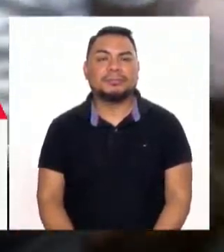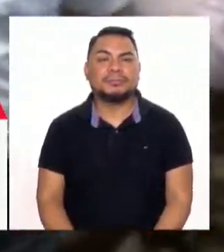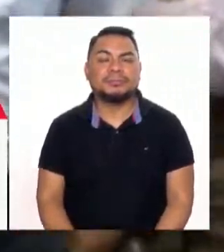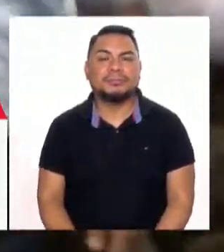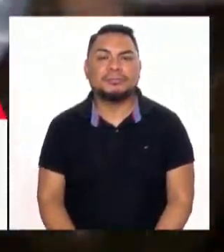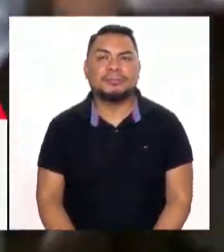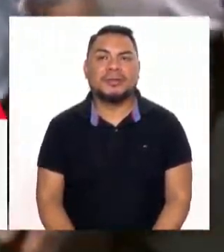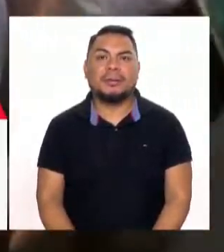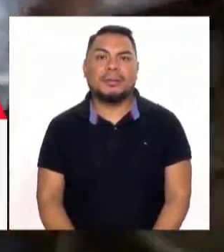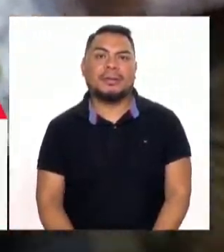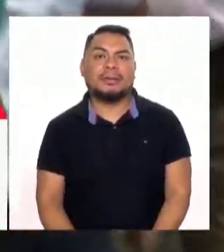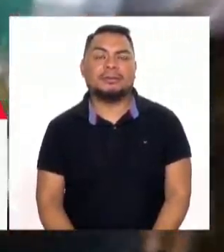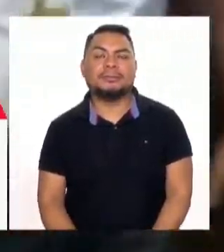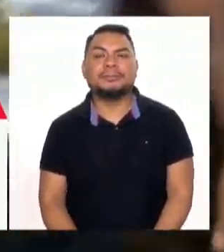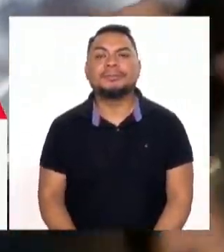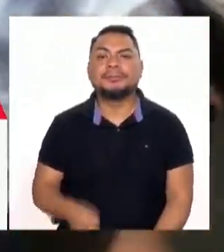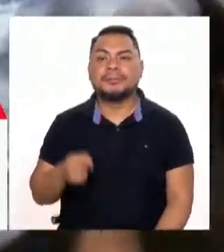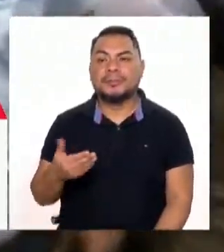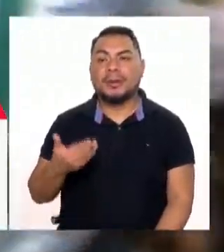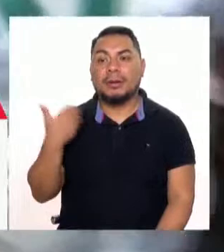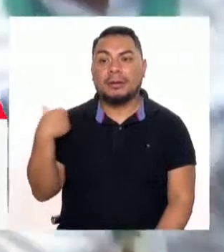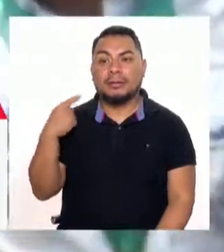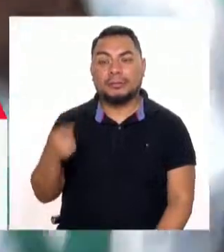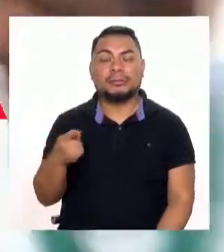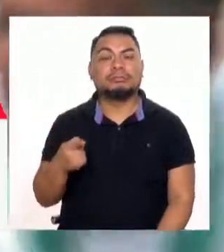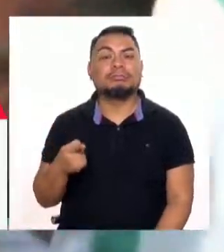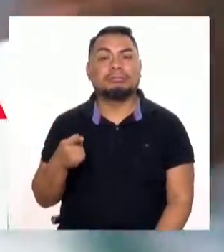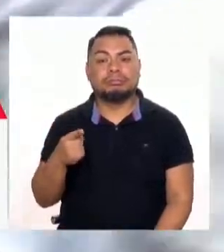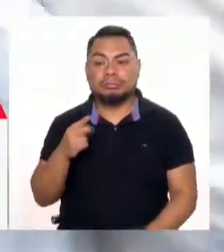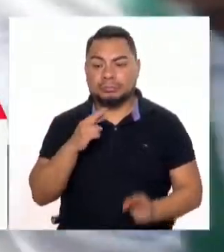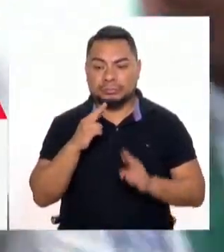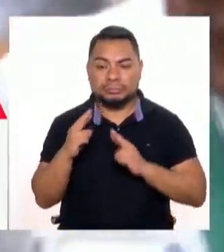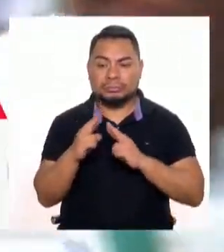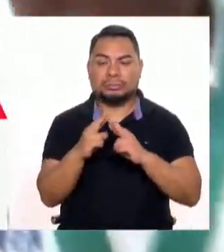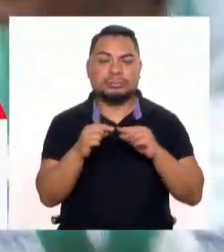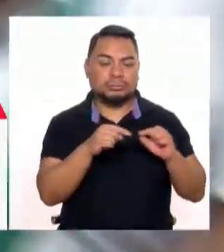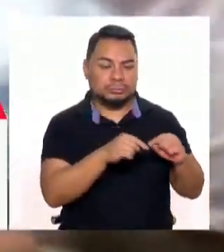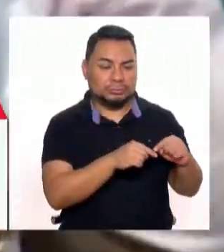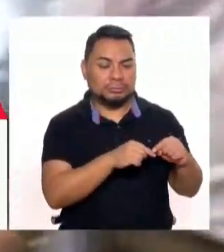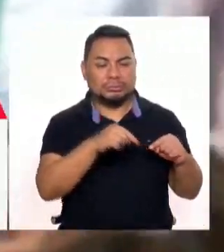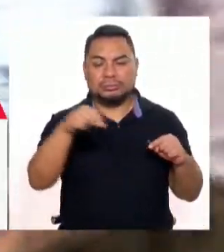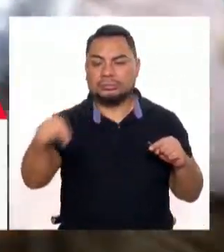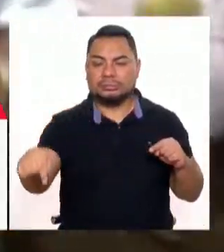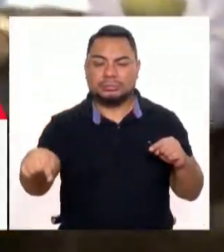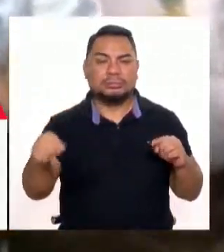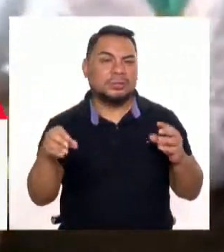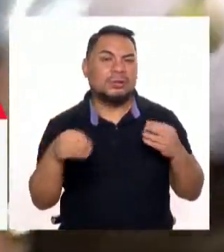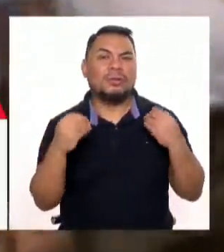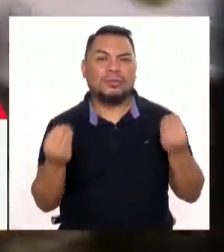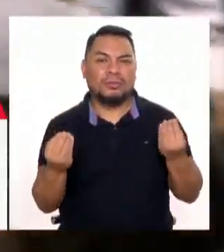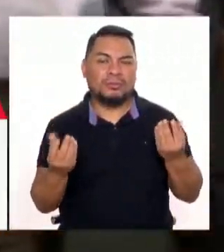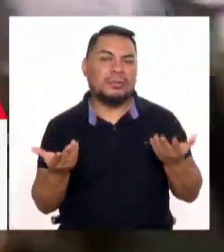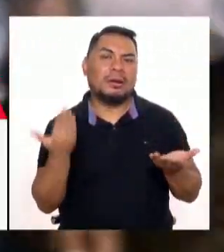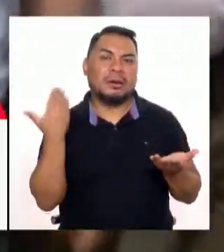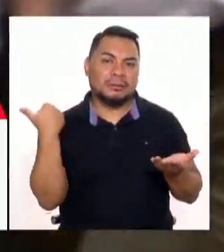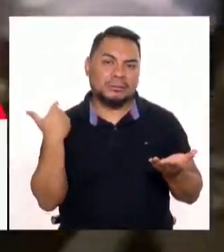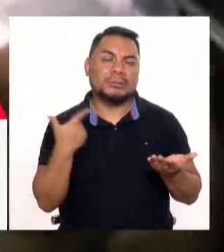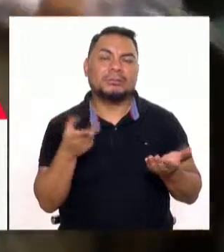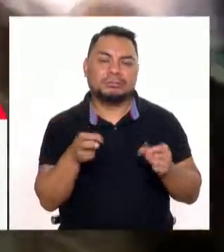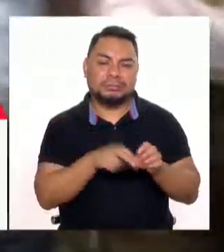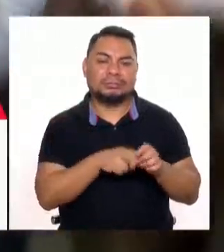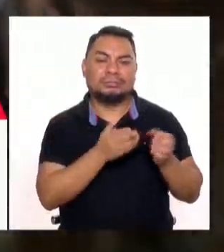el río guayaga a través de embarcaciones rústicas donde no solamente